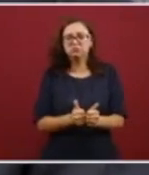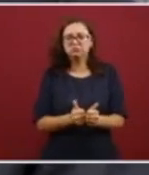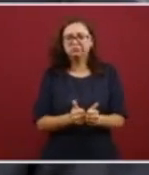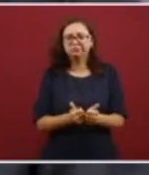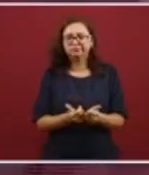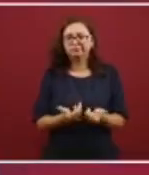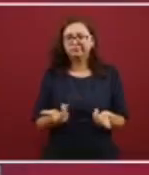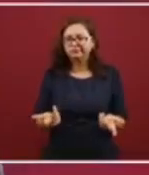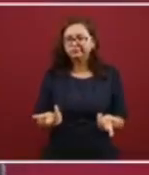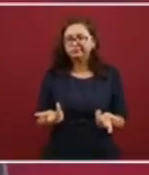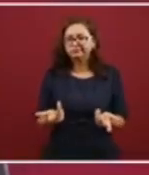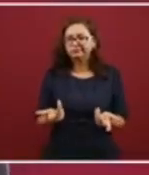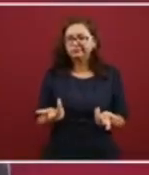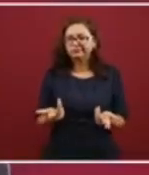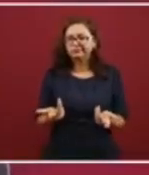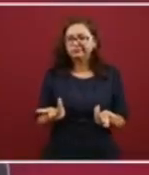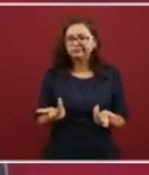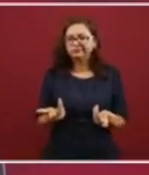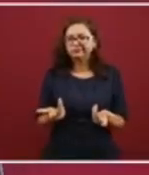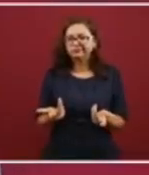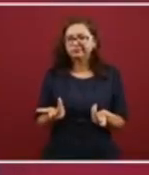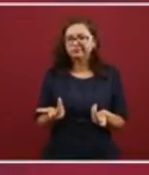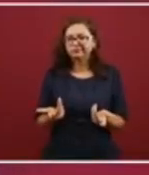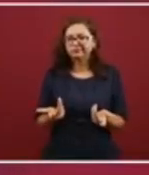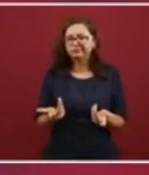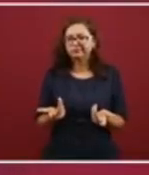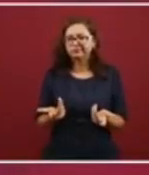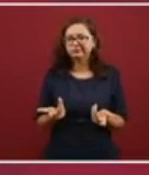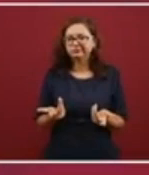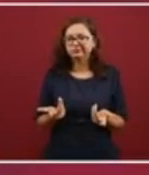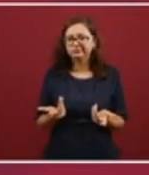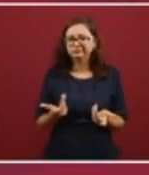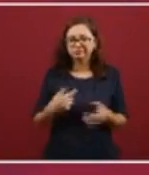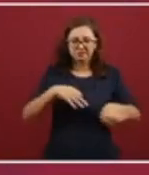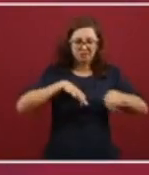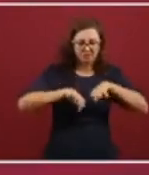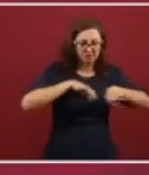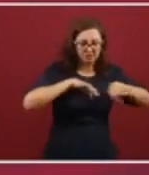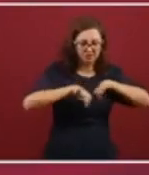haciendo labor, ¿no?, contraria,